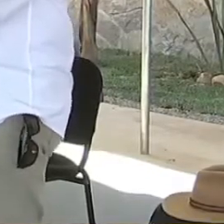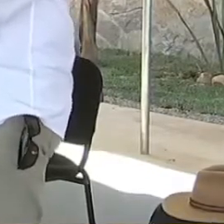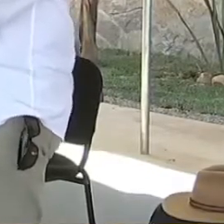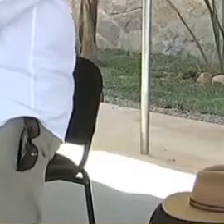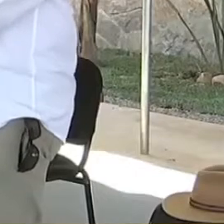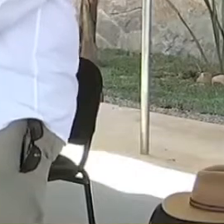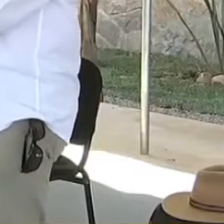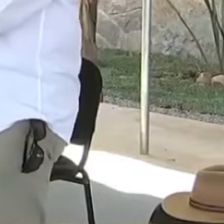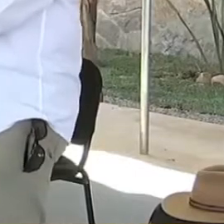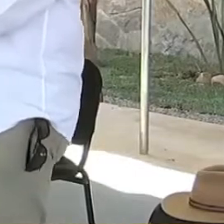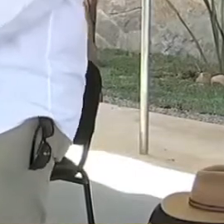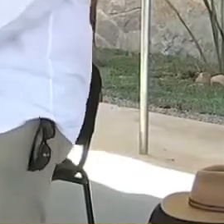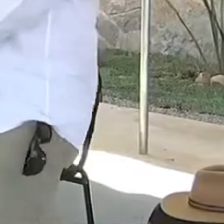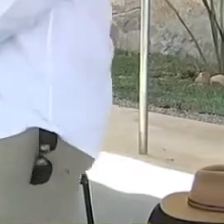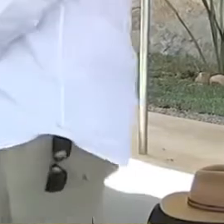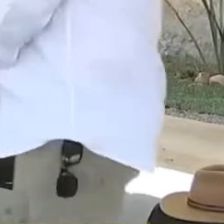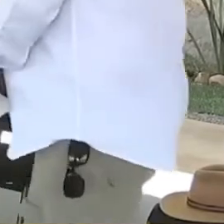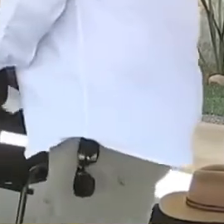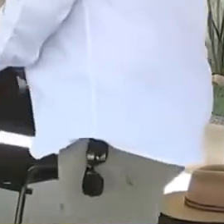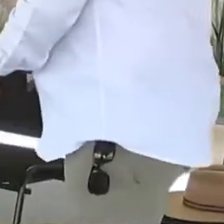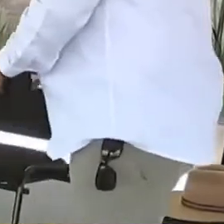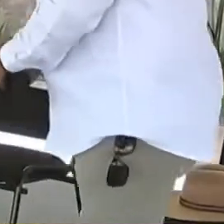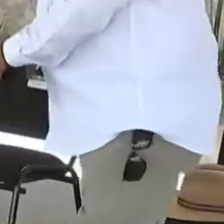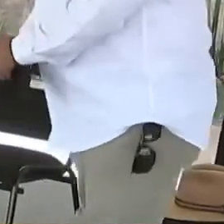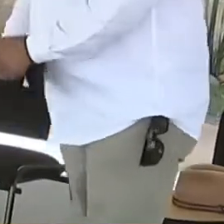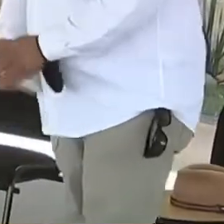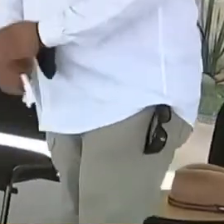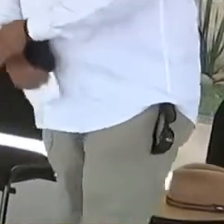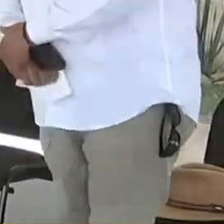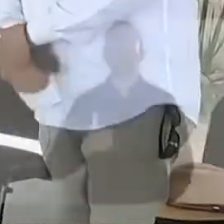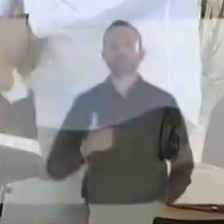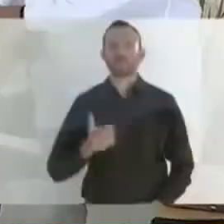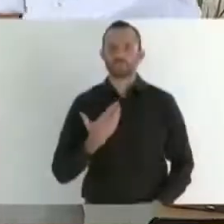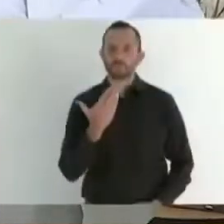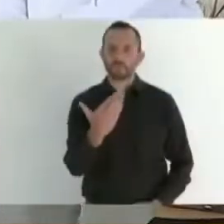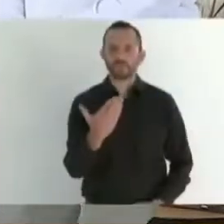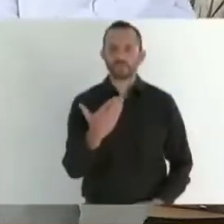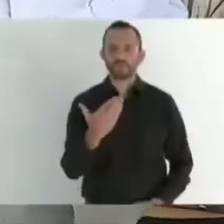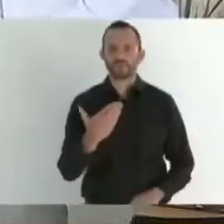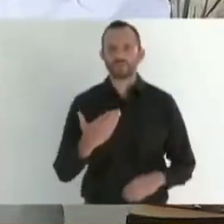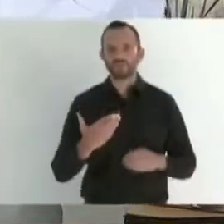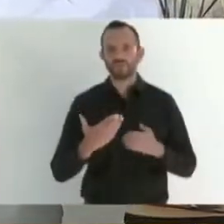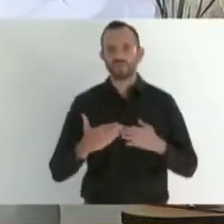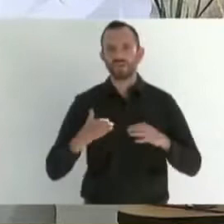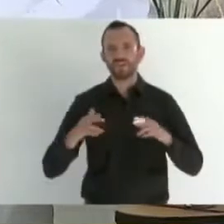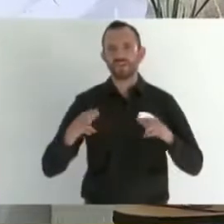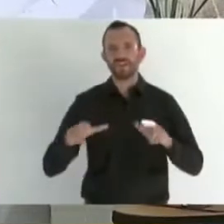le solicitamos guardar el debido respeto para entonar nuestro himno nacional mexicano